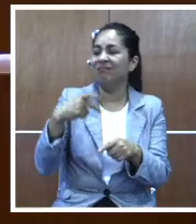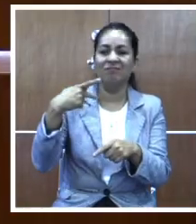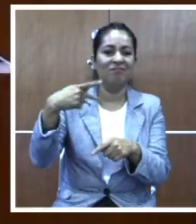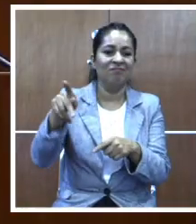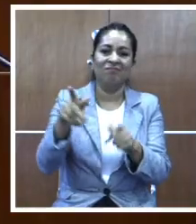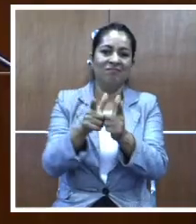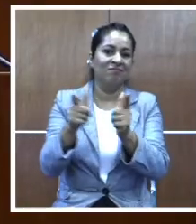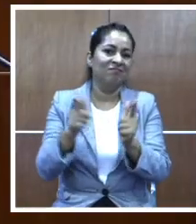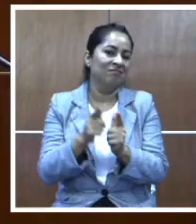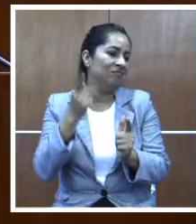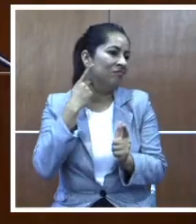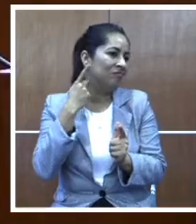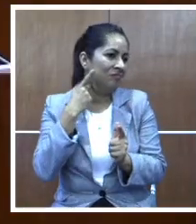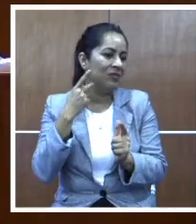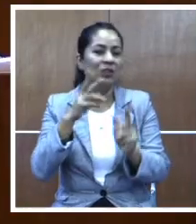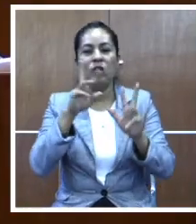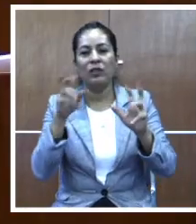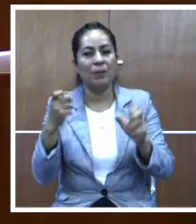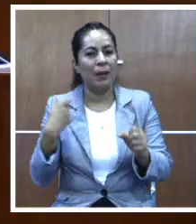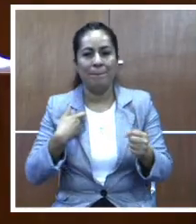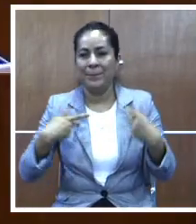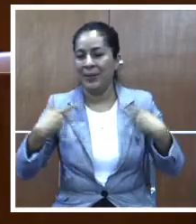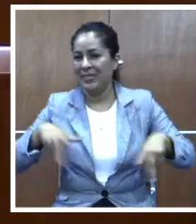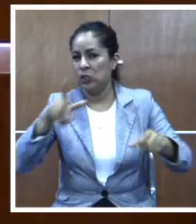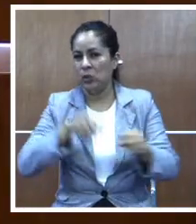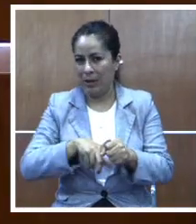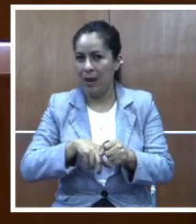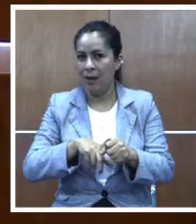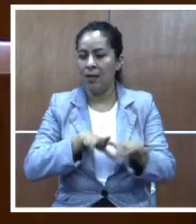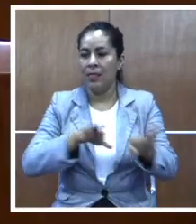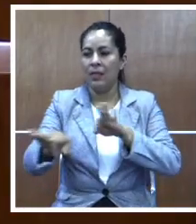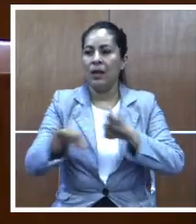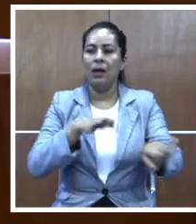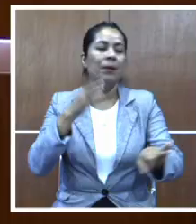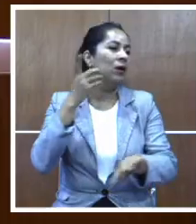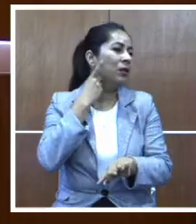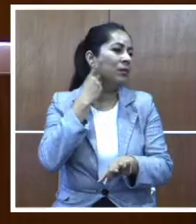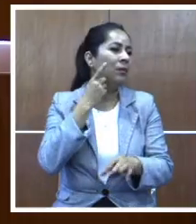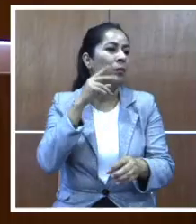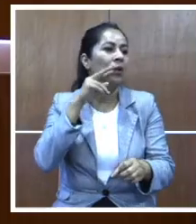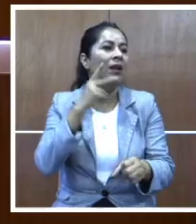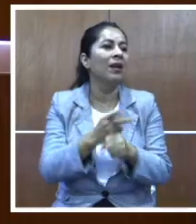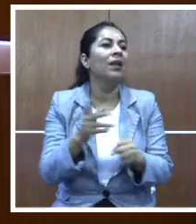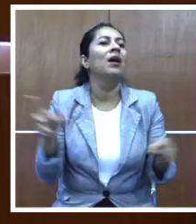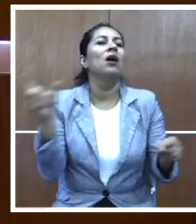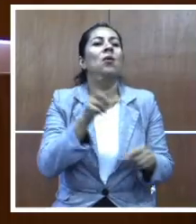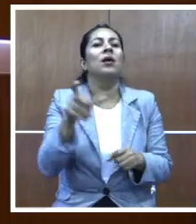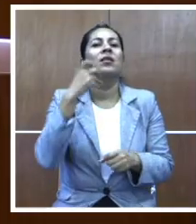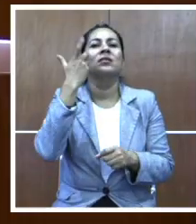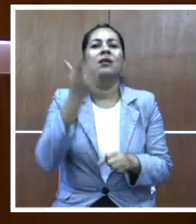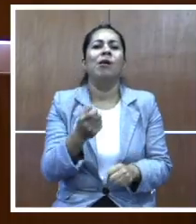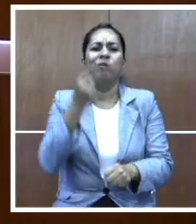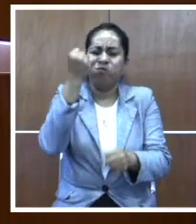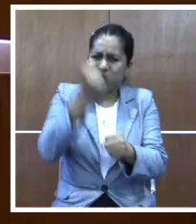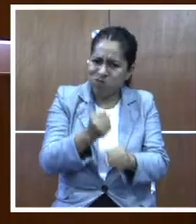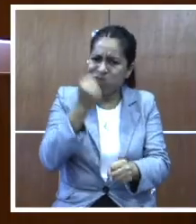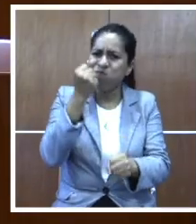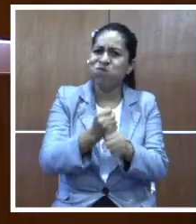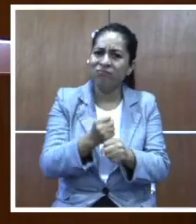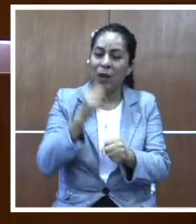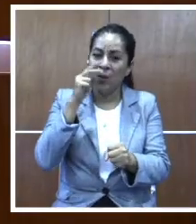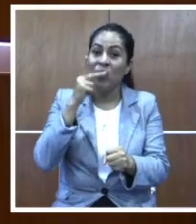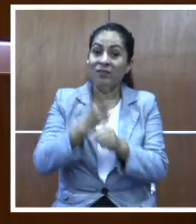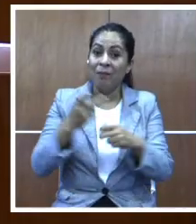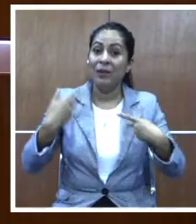o personales. La soberanía legislativa se vulnera cuando se pretende imponer voluntades